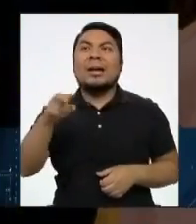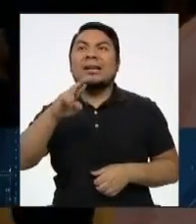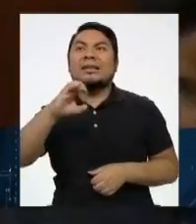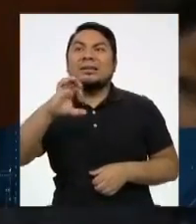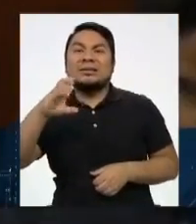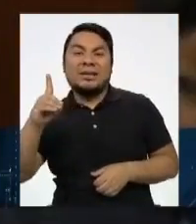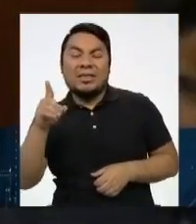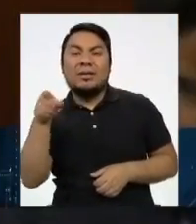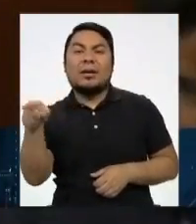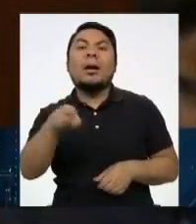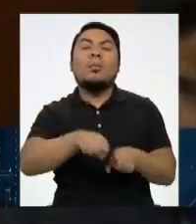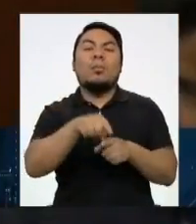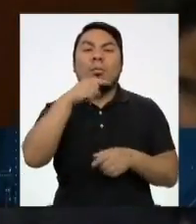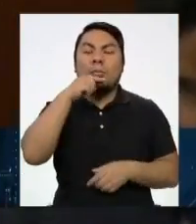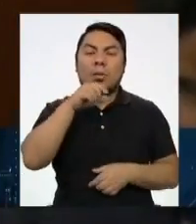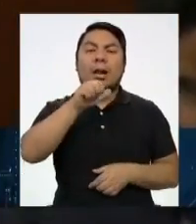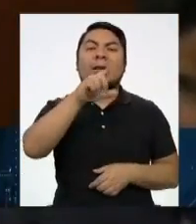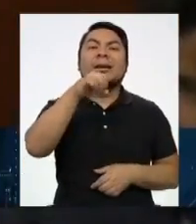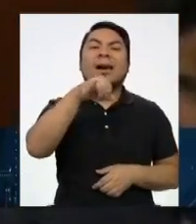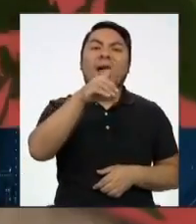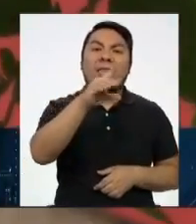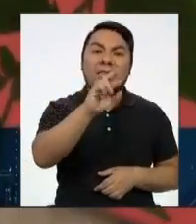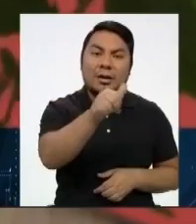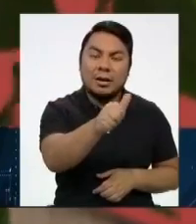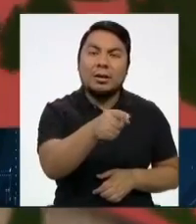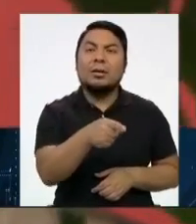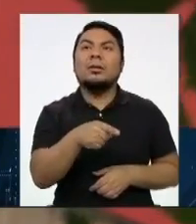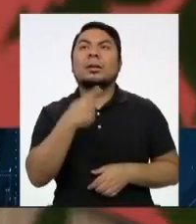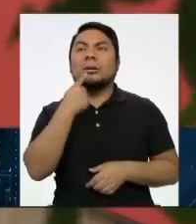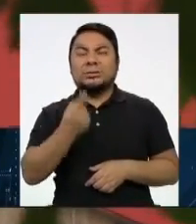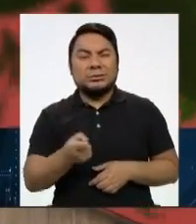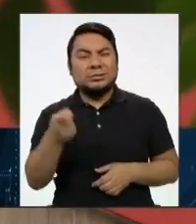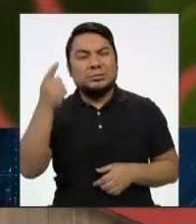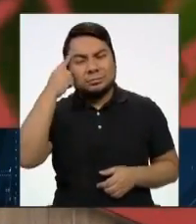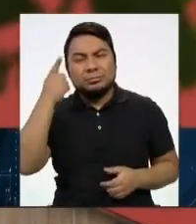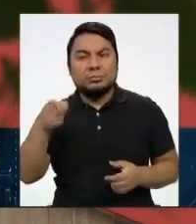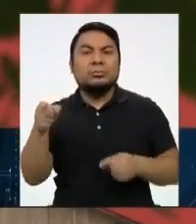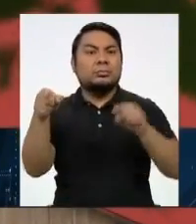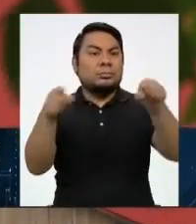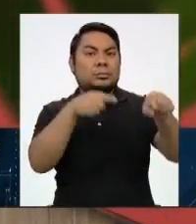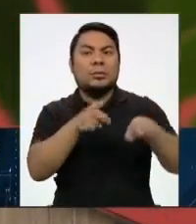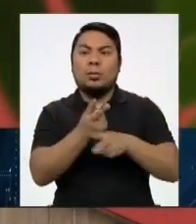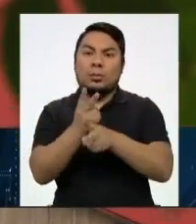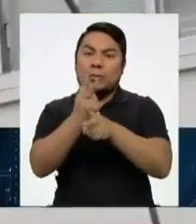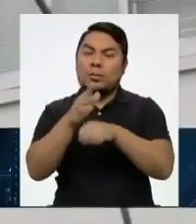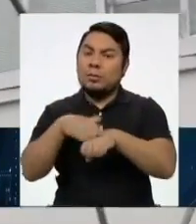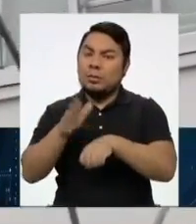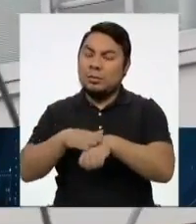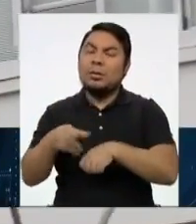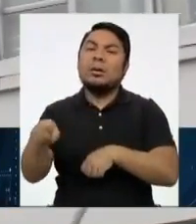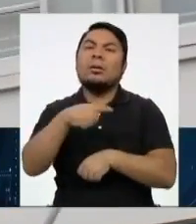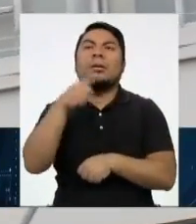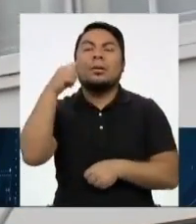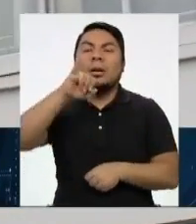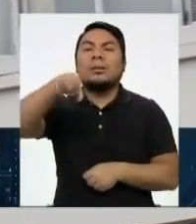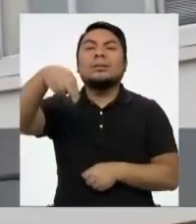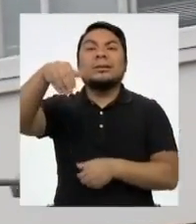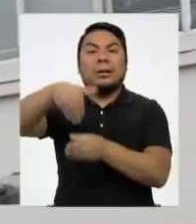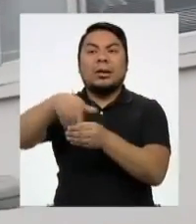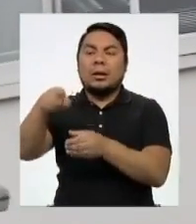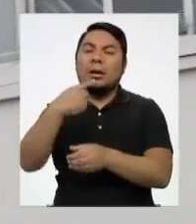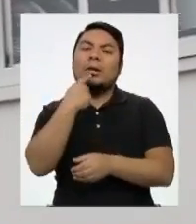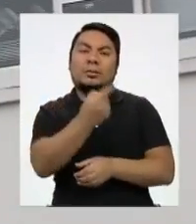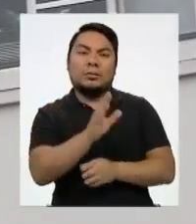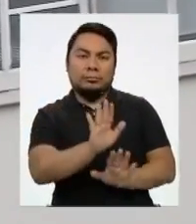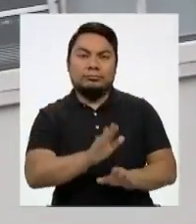para el Progreso y Alejandra Aramayo de Fuerza Popular. Un tema que posiblemente ameritará una respuesta del máximo ente electoral.